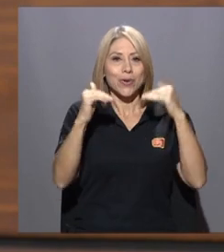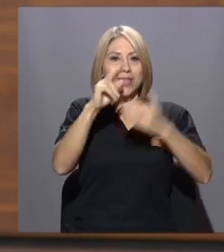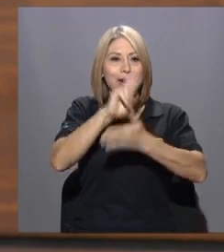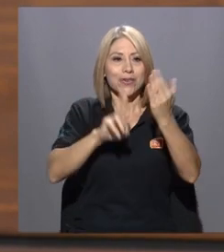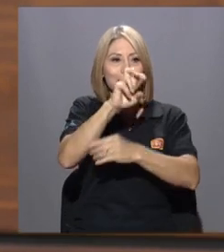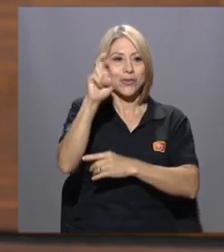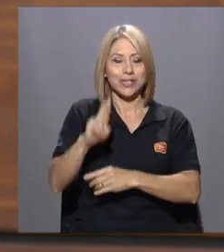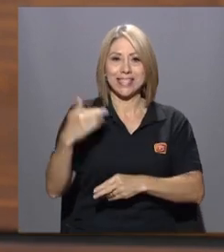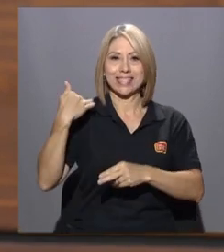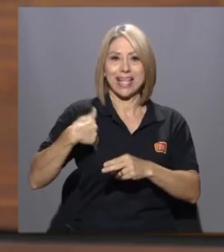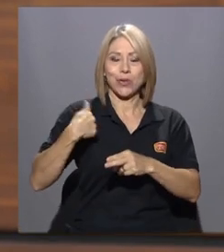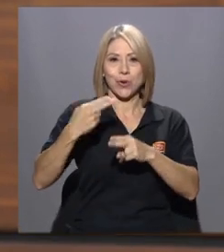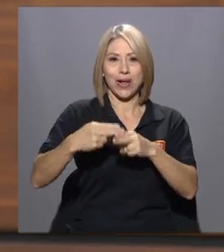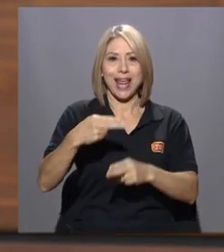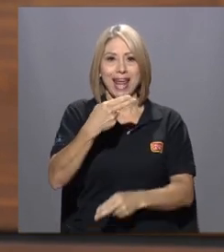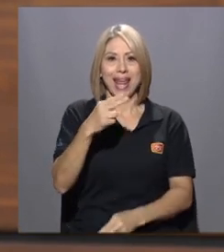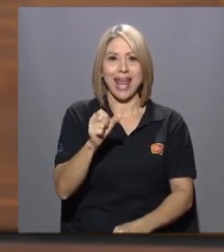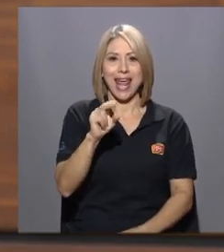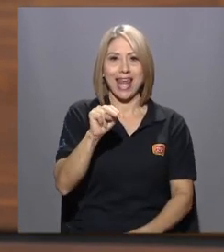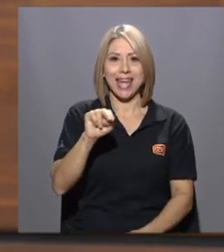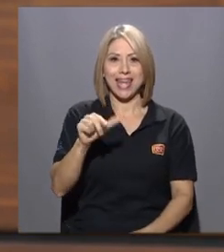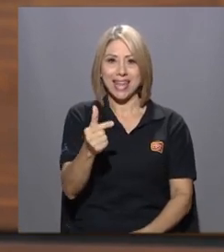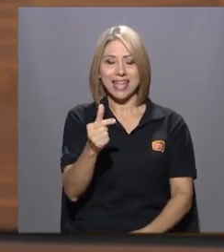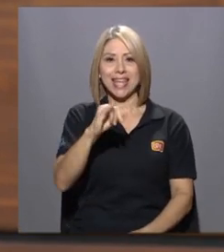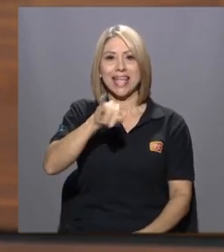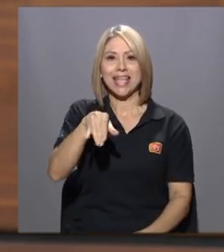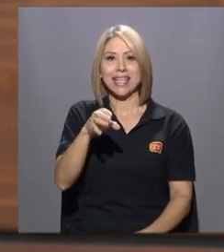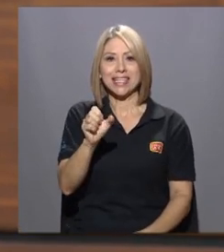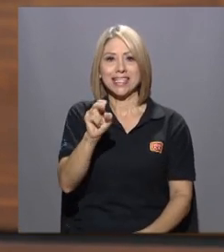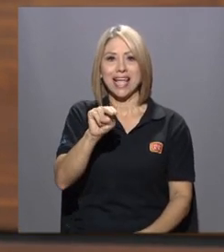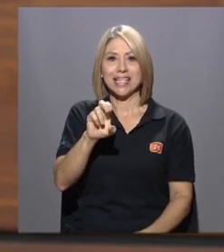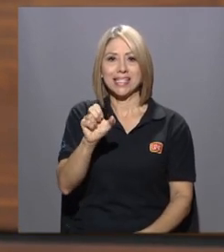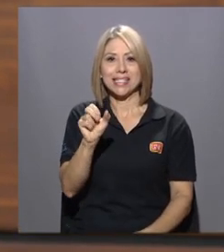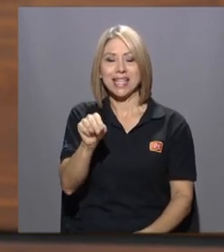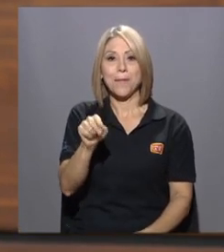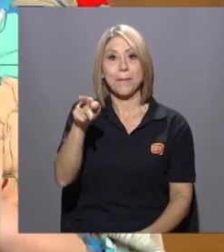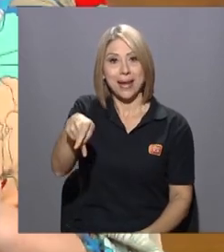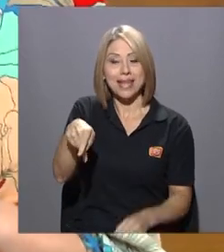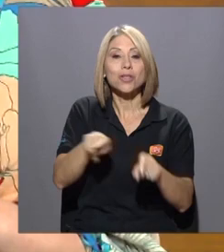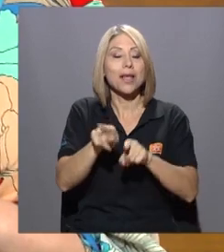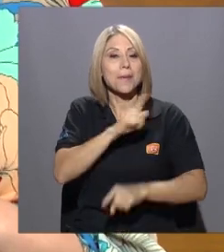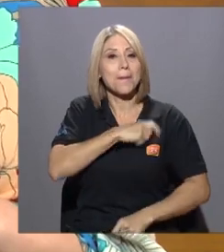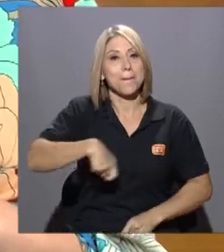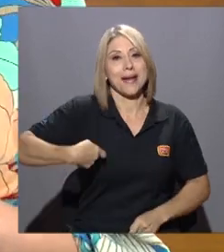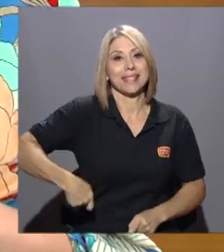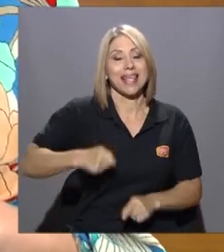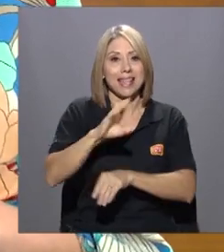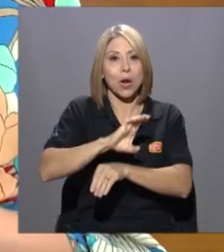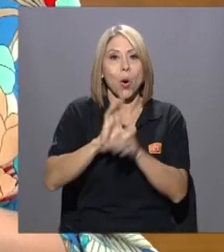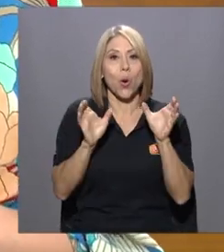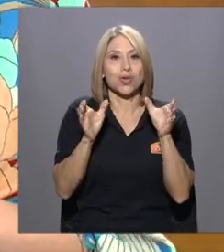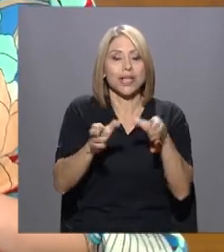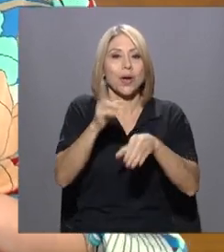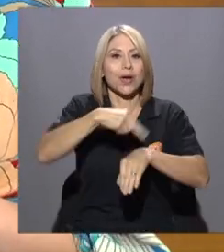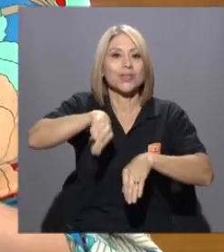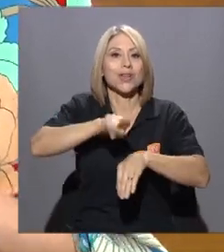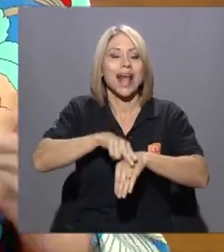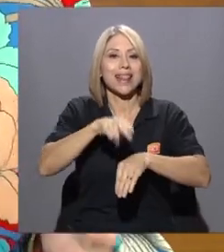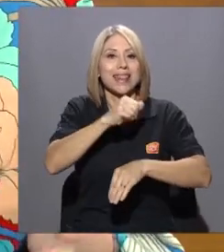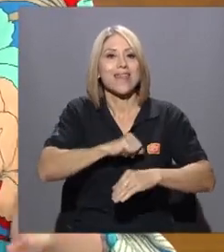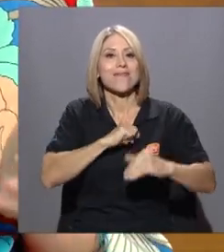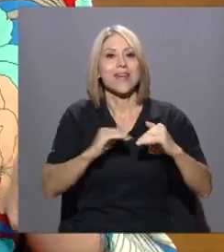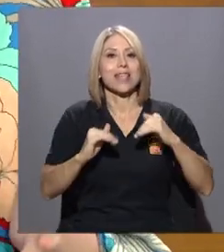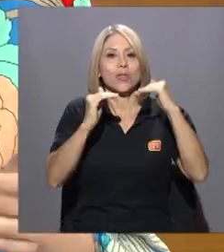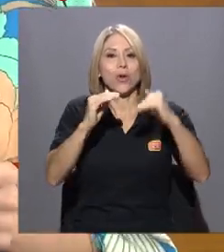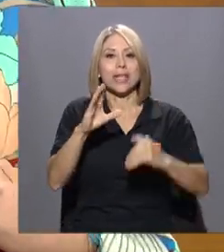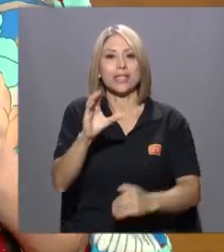Costa Rica, el señor Henning Jensen Pennington, quien también es presidente del Consejo Nacional de Rectores, el CONARE. Si usted tiene